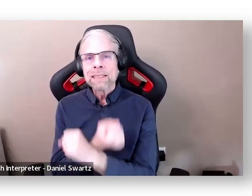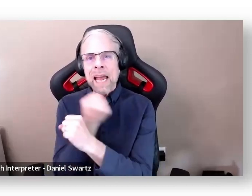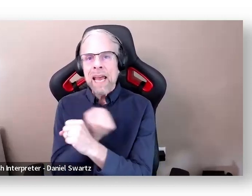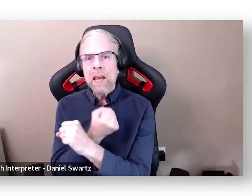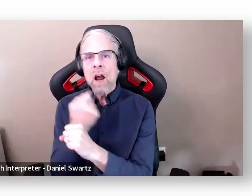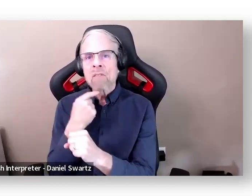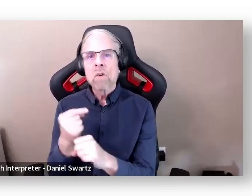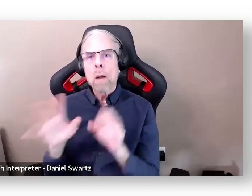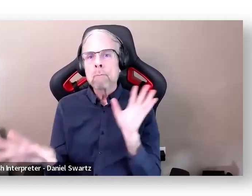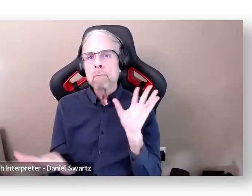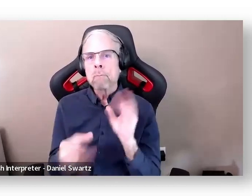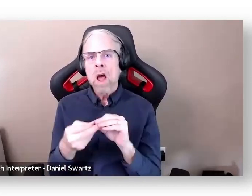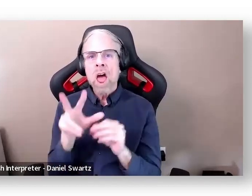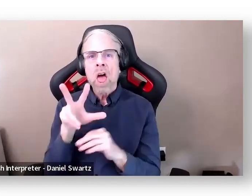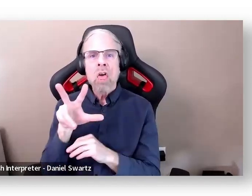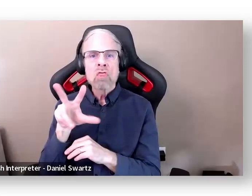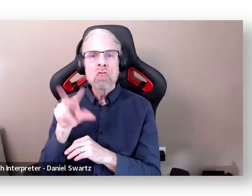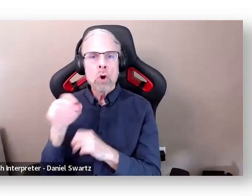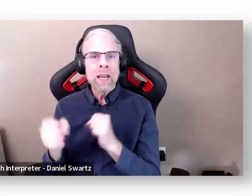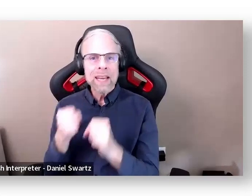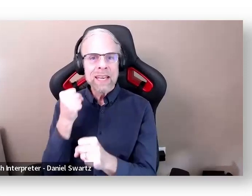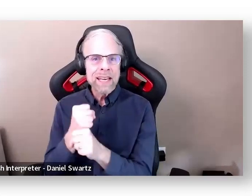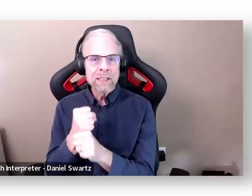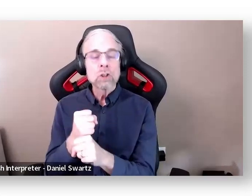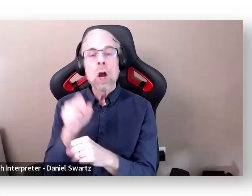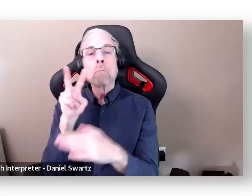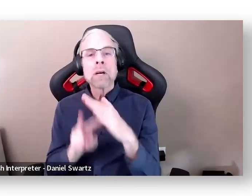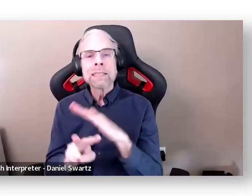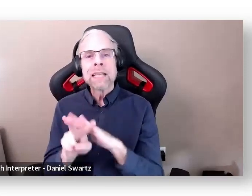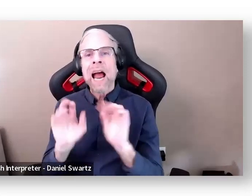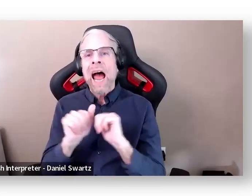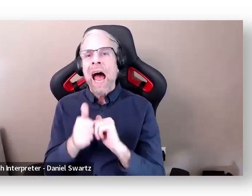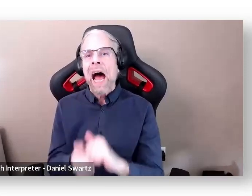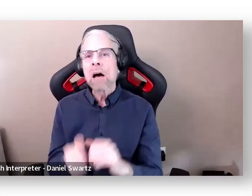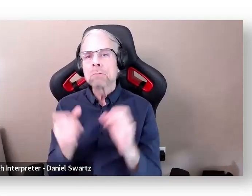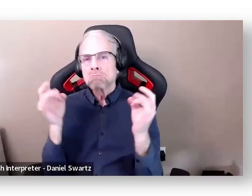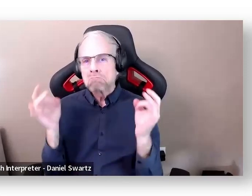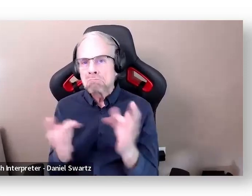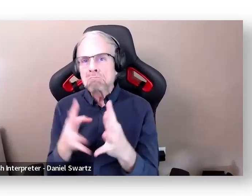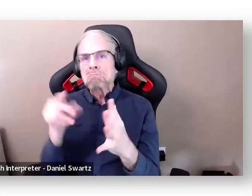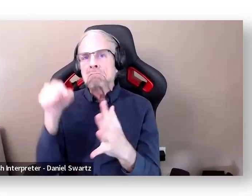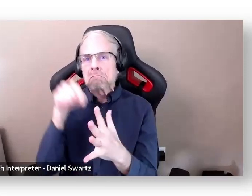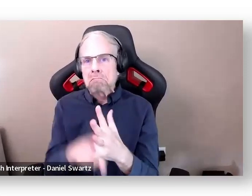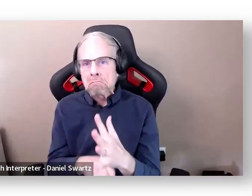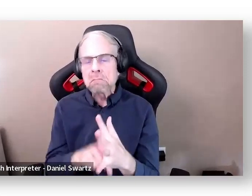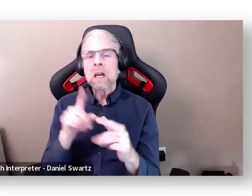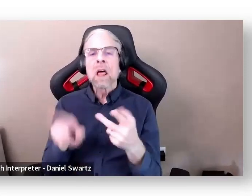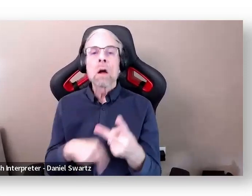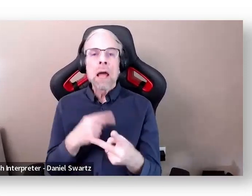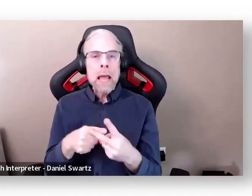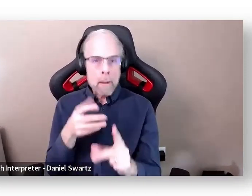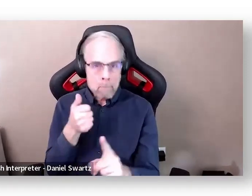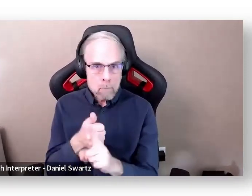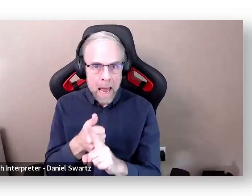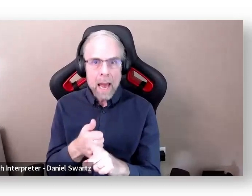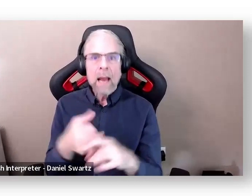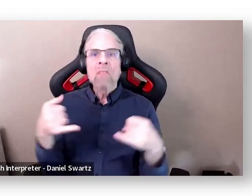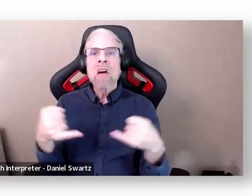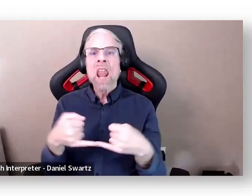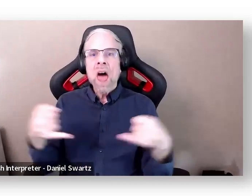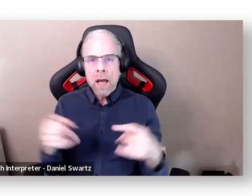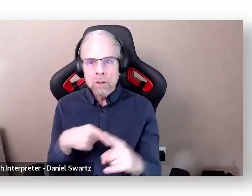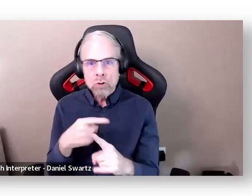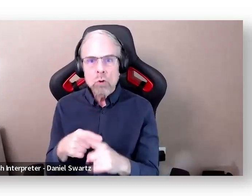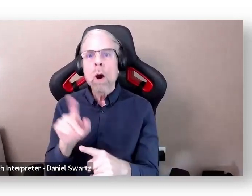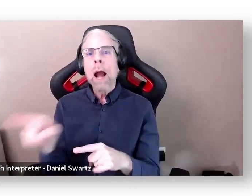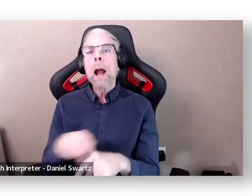modelo informático puede comparar pronósticos determinados con los de durante las últimas 3 décadas. Para predecir qué tan extremas son